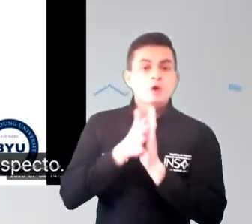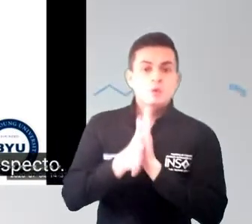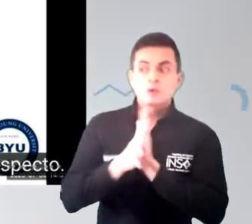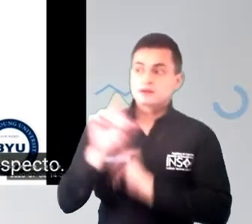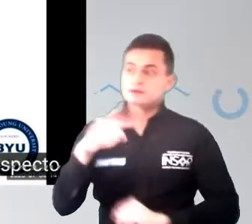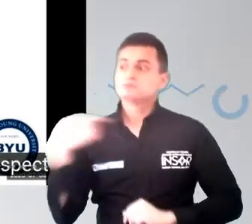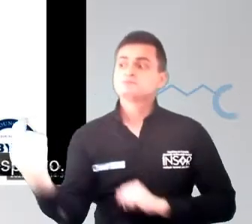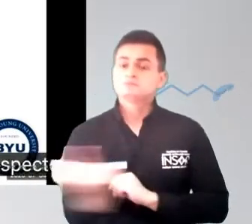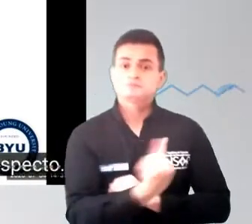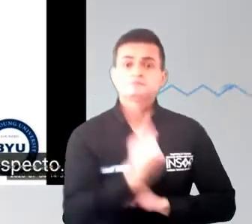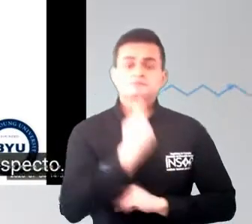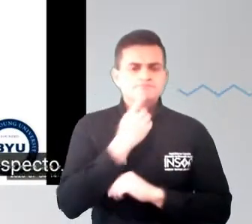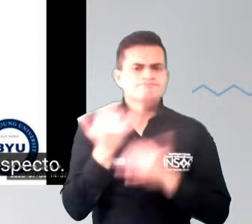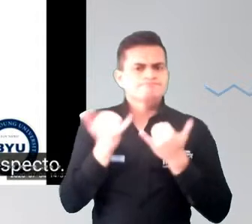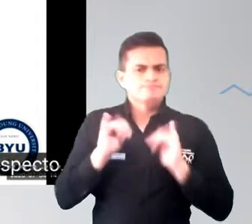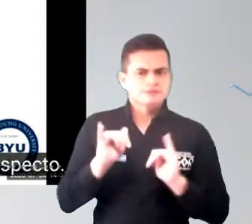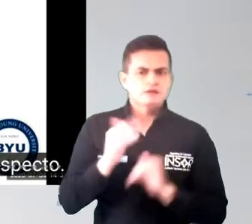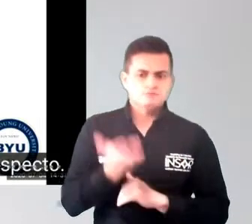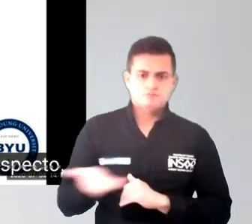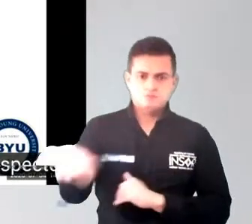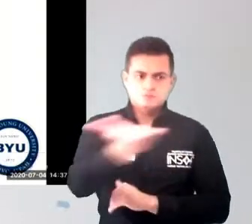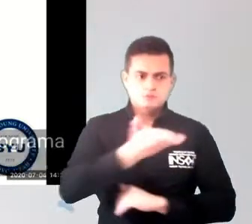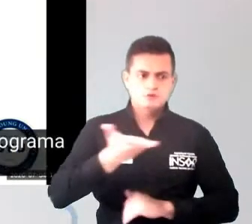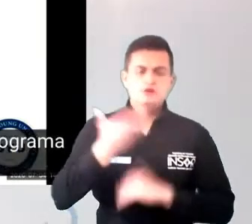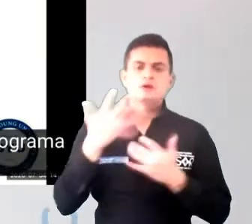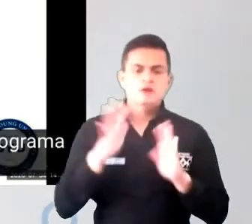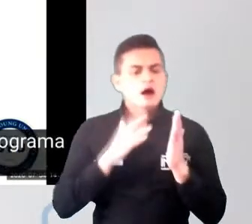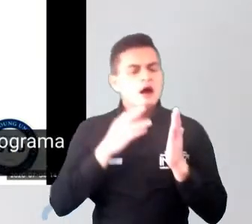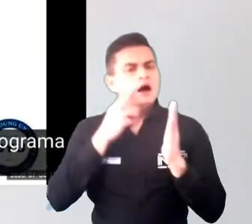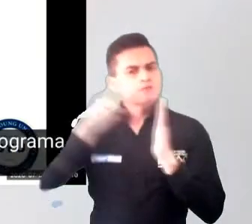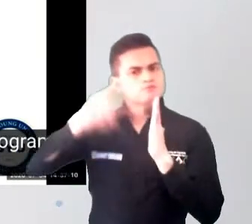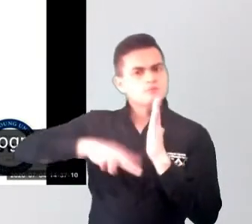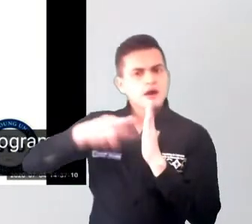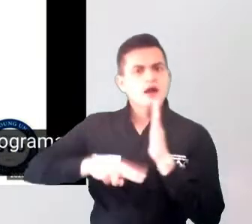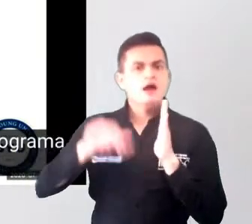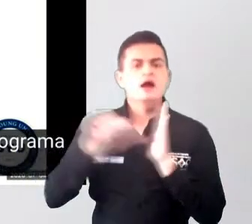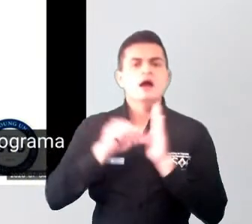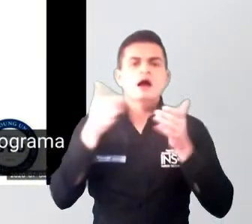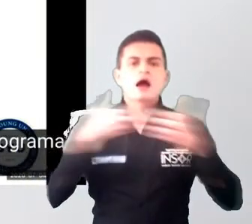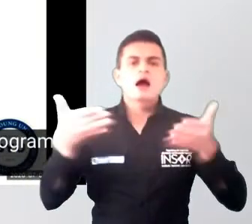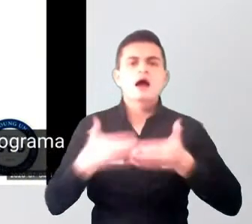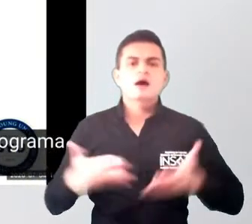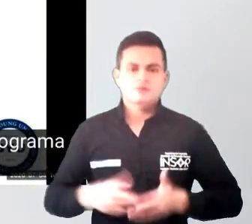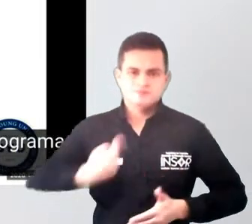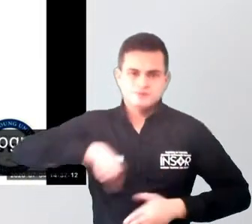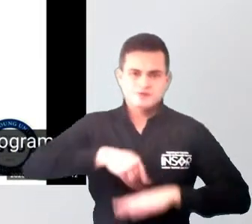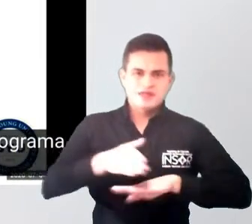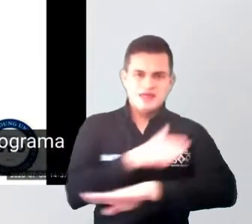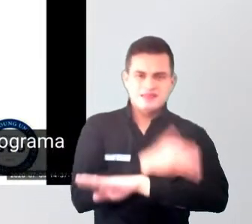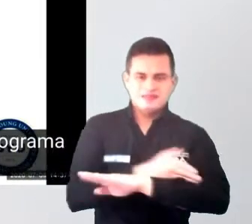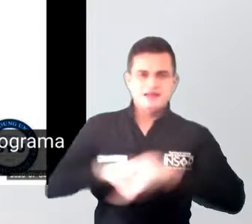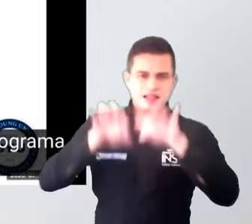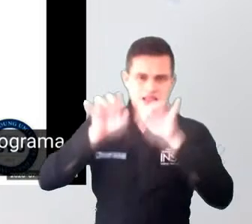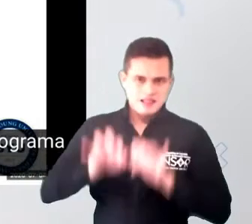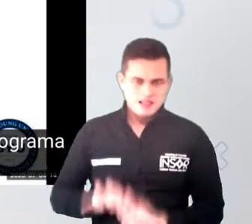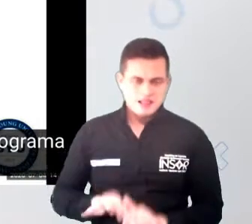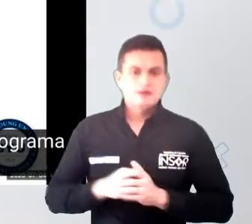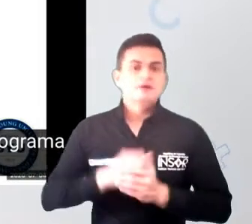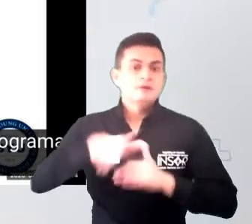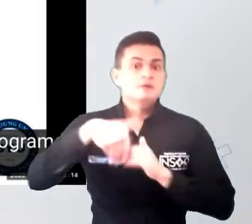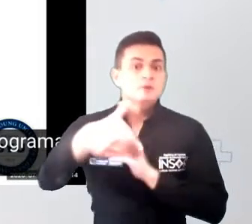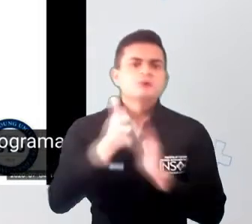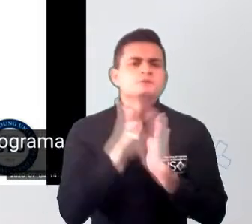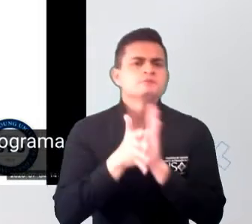recibido y revisado un artículo que escribimos al respecto. Luego hablaré muy brevemente